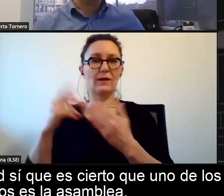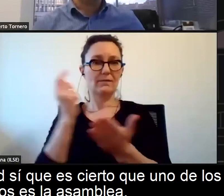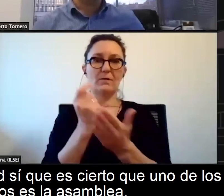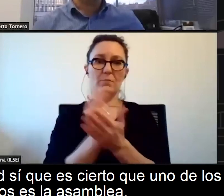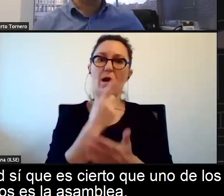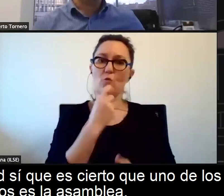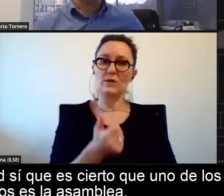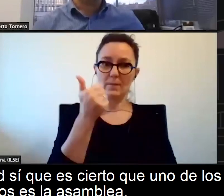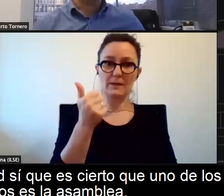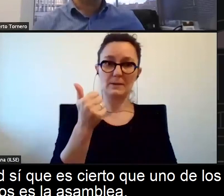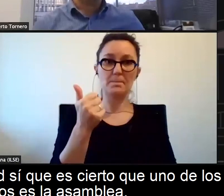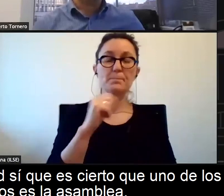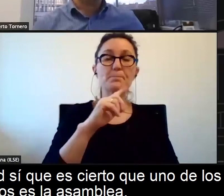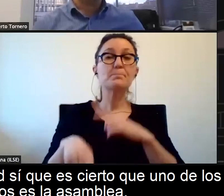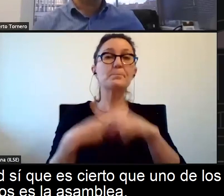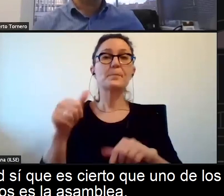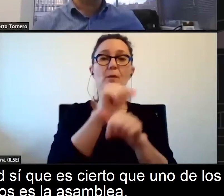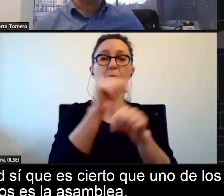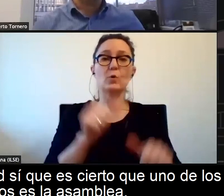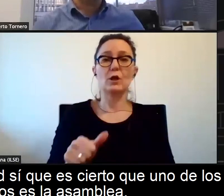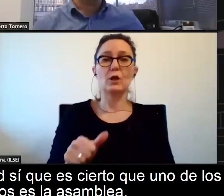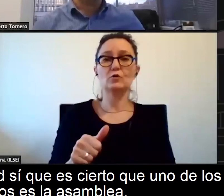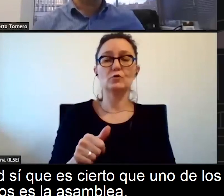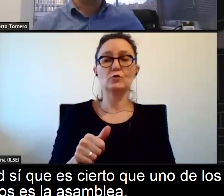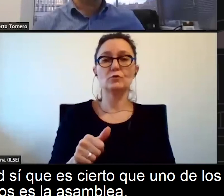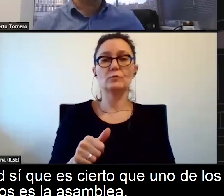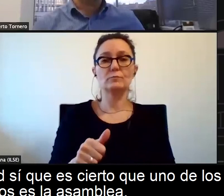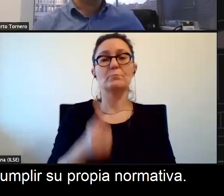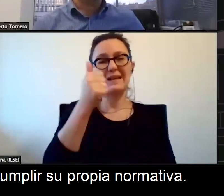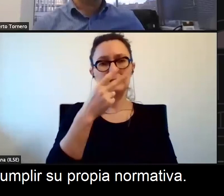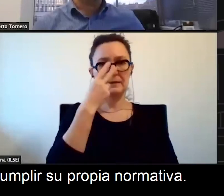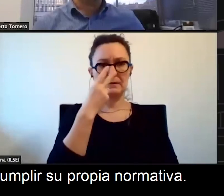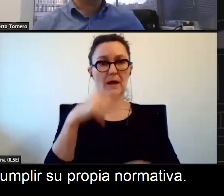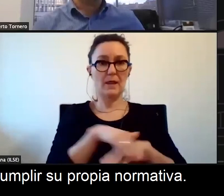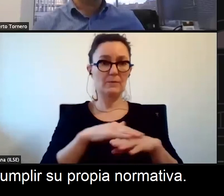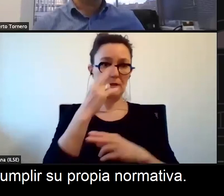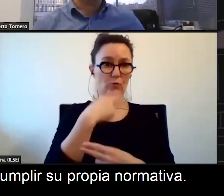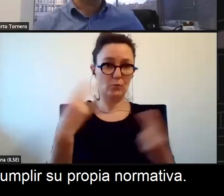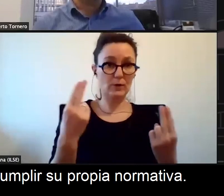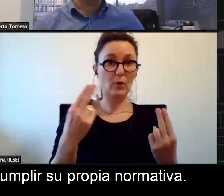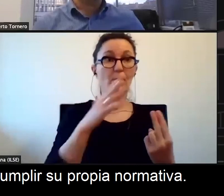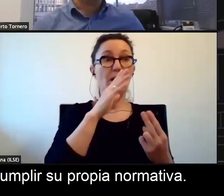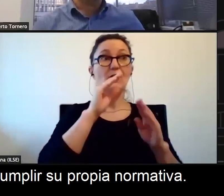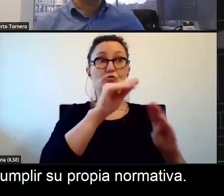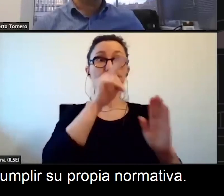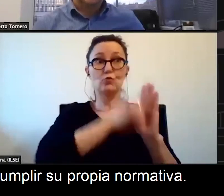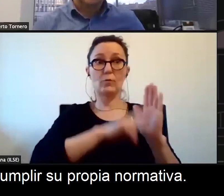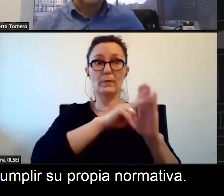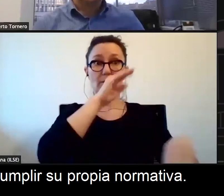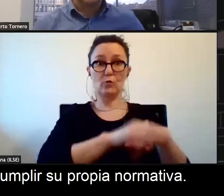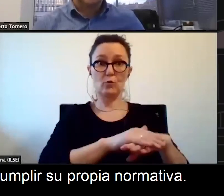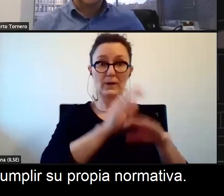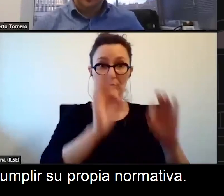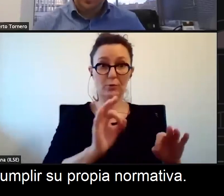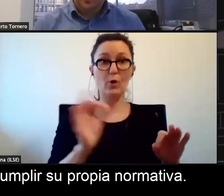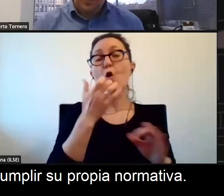cierto en que uno de los principales interesados es la administración pública para cumplir su propia normativa o para dar ejemplo en el sector. Con lo